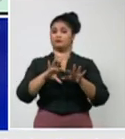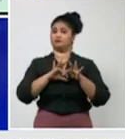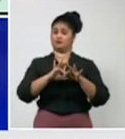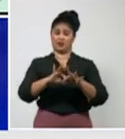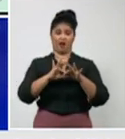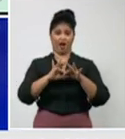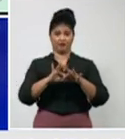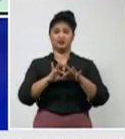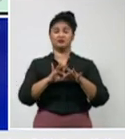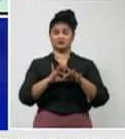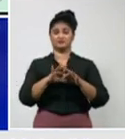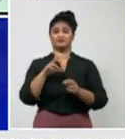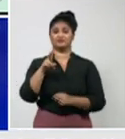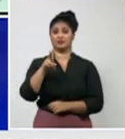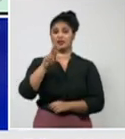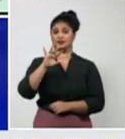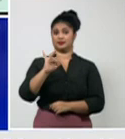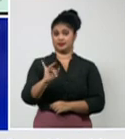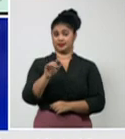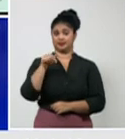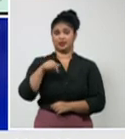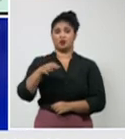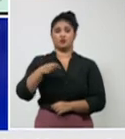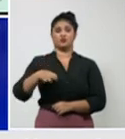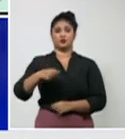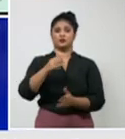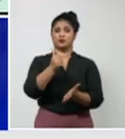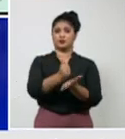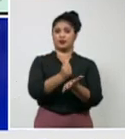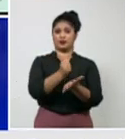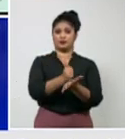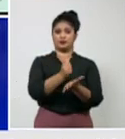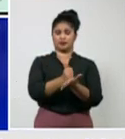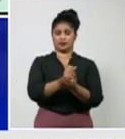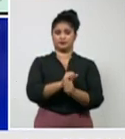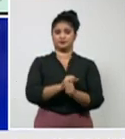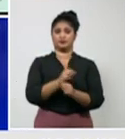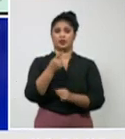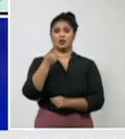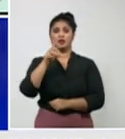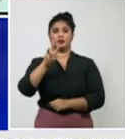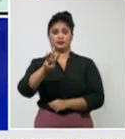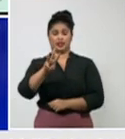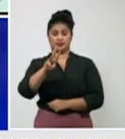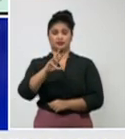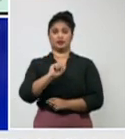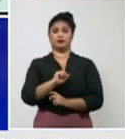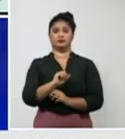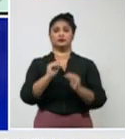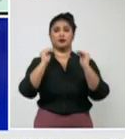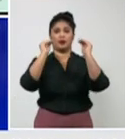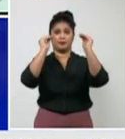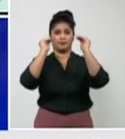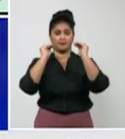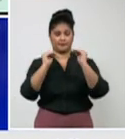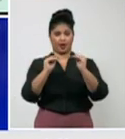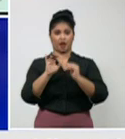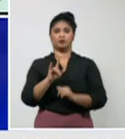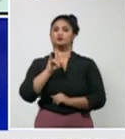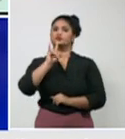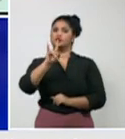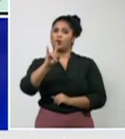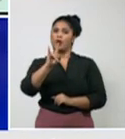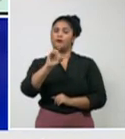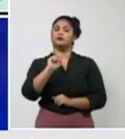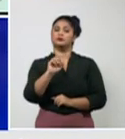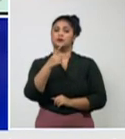27 del municipio Cabecera, el mayor número, 13 de Morón 9, de 1 de enero 2, de